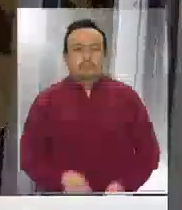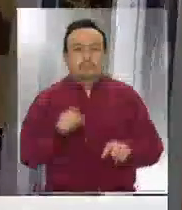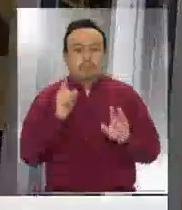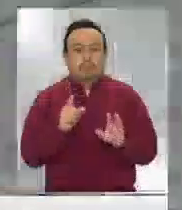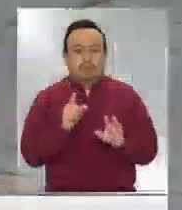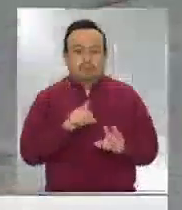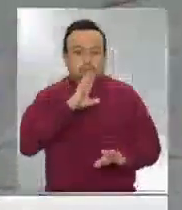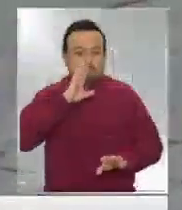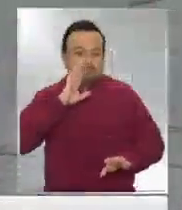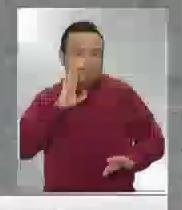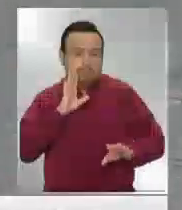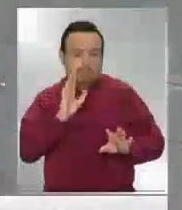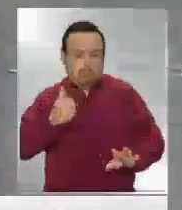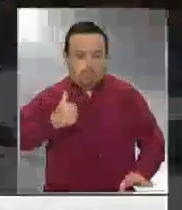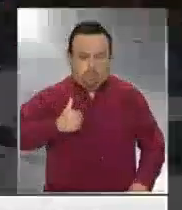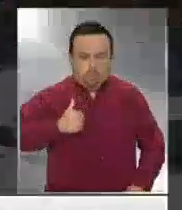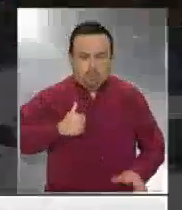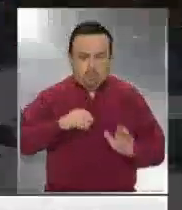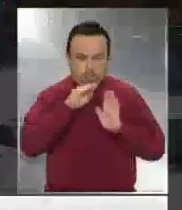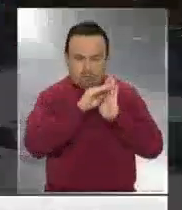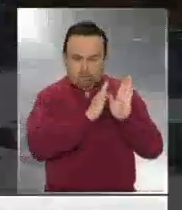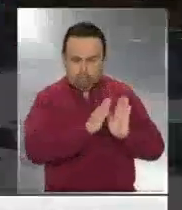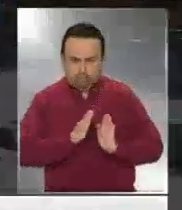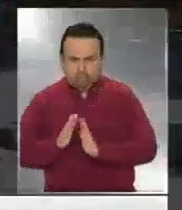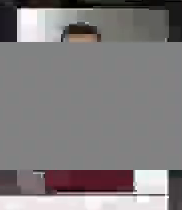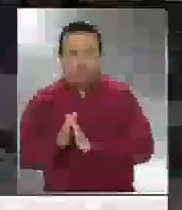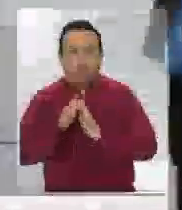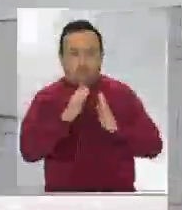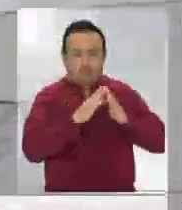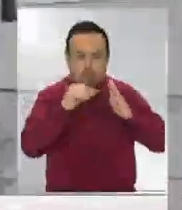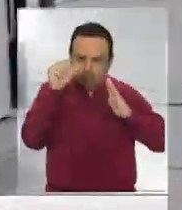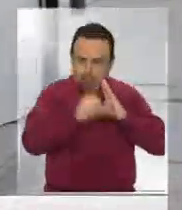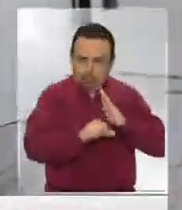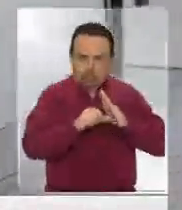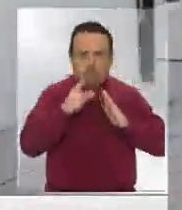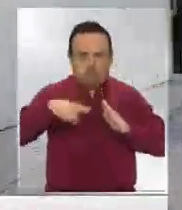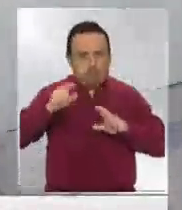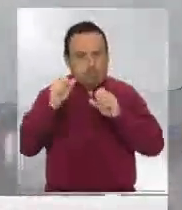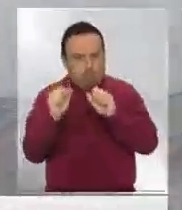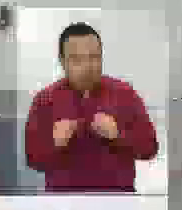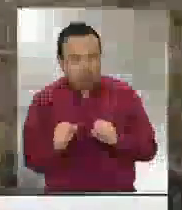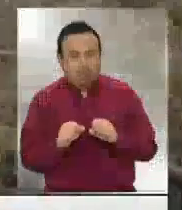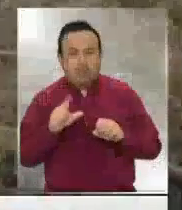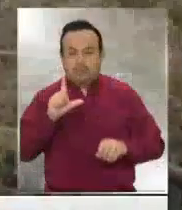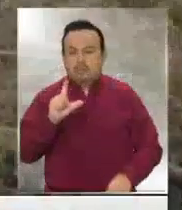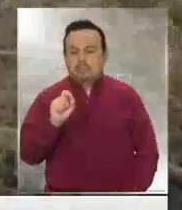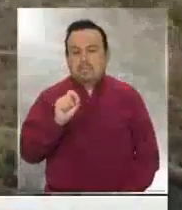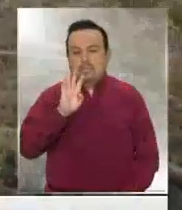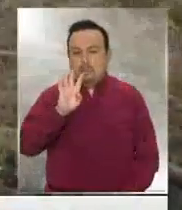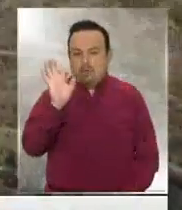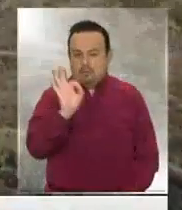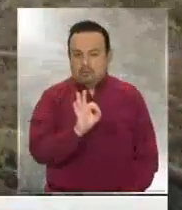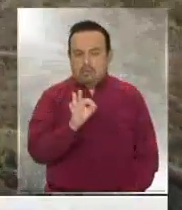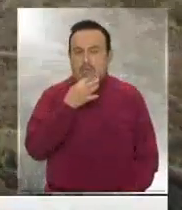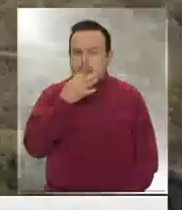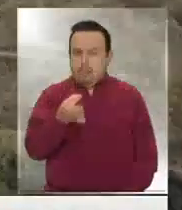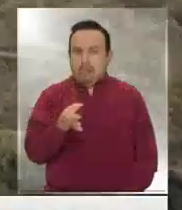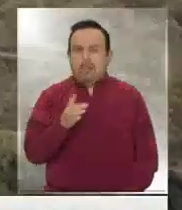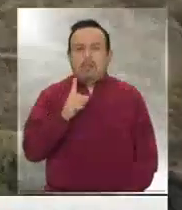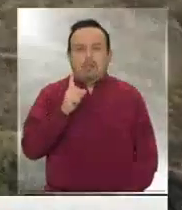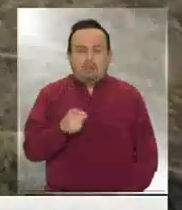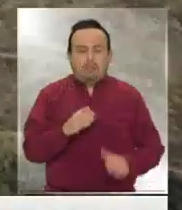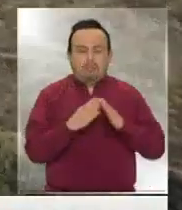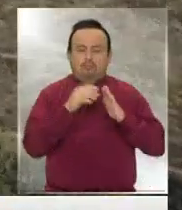Medidas sanitarias, cumplir los protocolos y mantenerse en cuarentena los que pueden. El 74% asegura estar